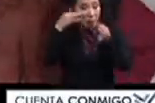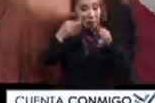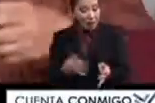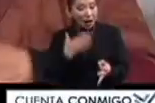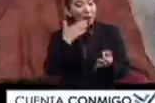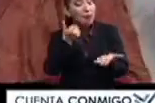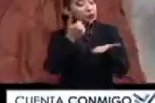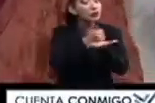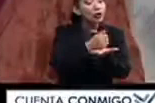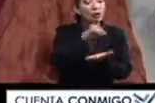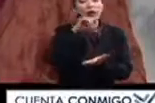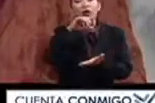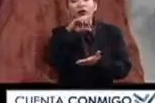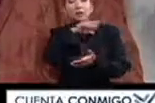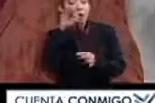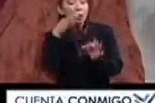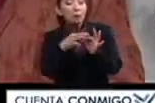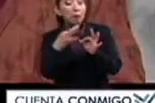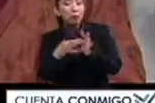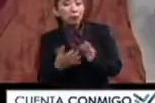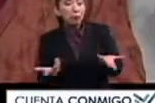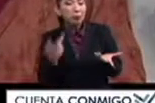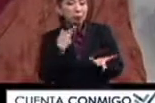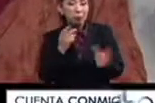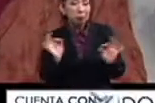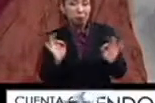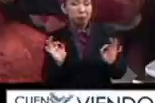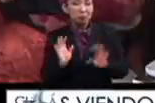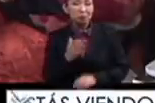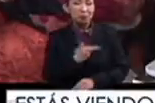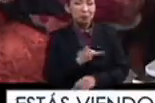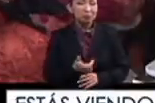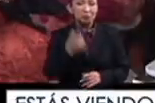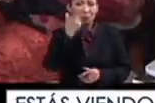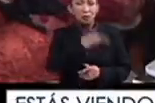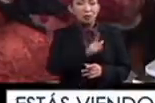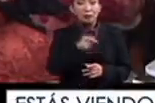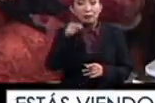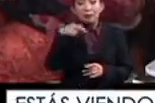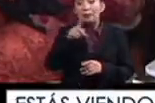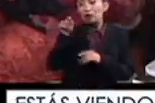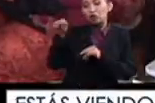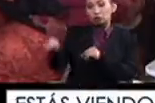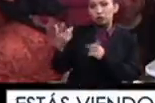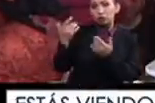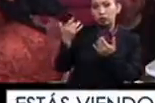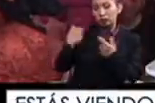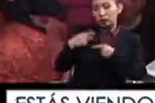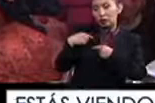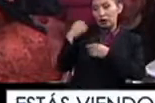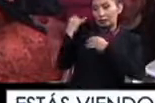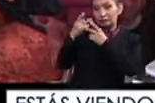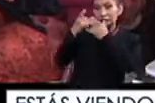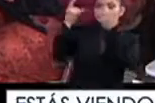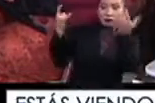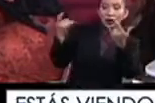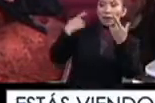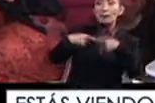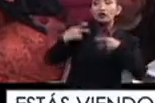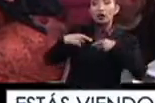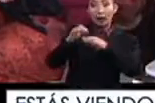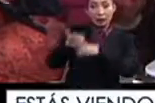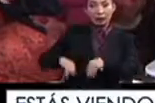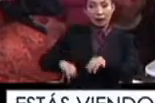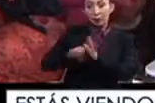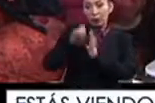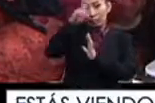e inmediatamente, concretamente política, ¿no? Sí, pero si tú pones autores interesantes en la mesa, en